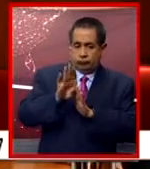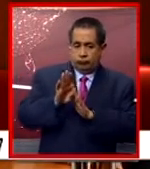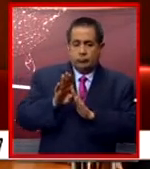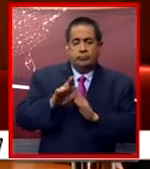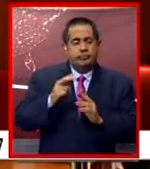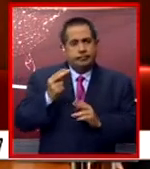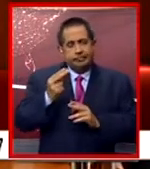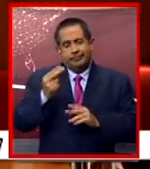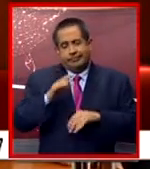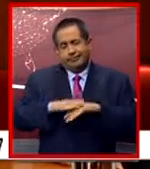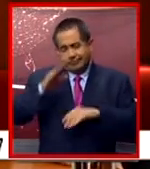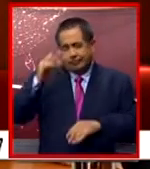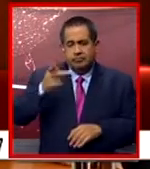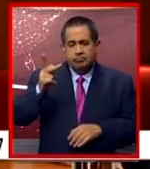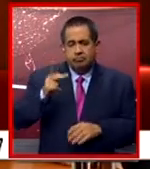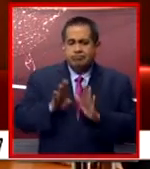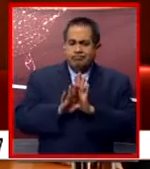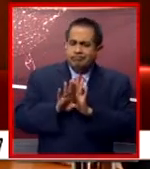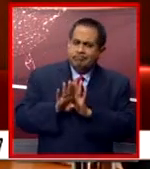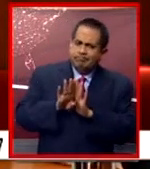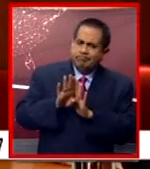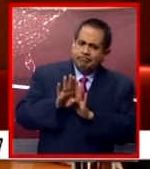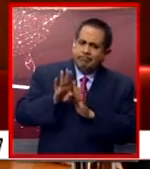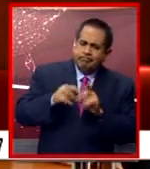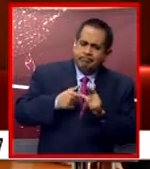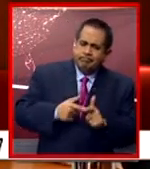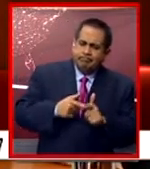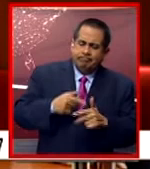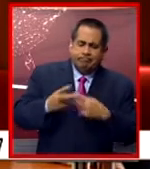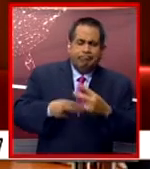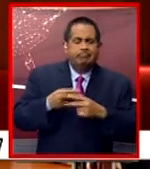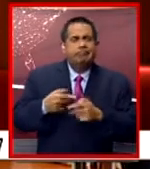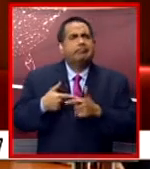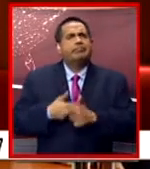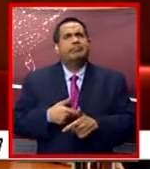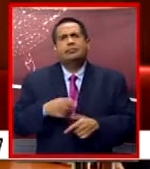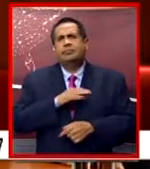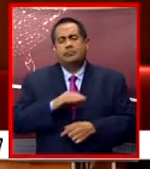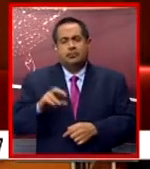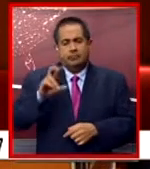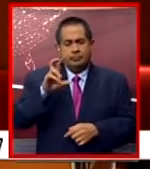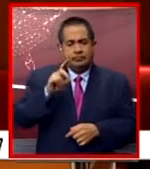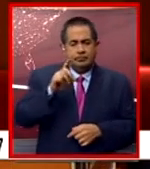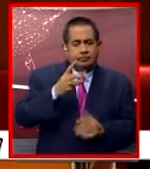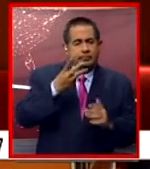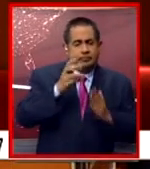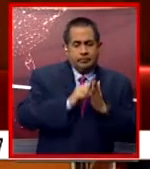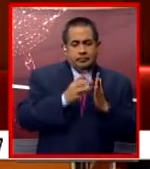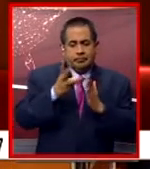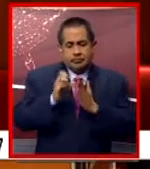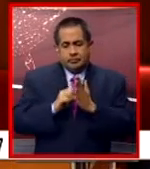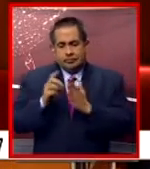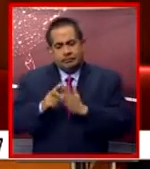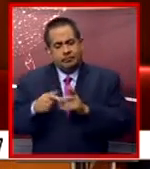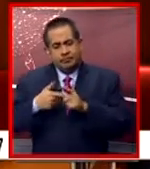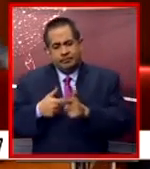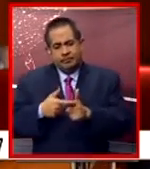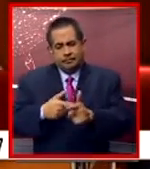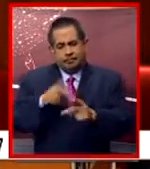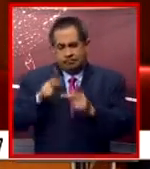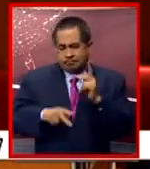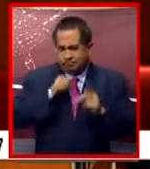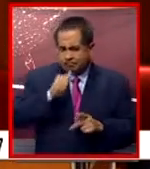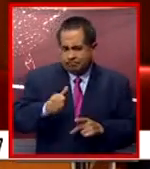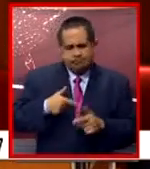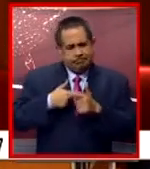que necesitamos, pero la economía crece y lleva creciendo 30 trimestres de forma consecutiva. No hay forma